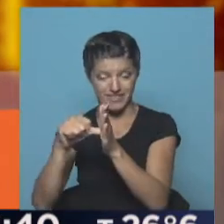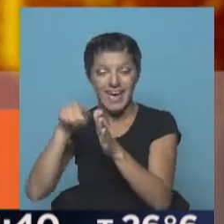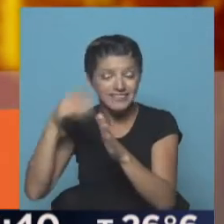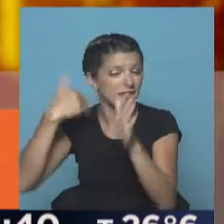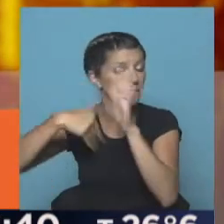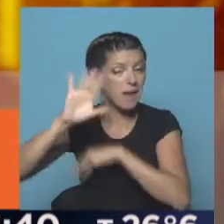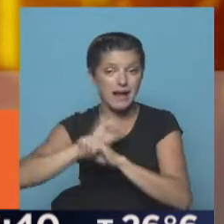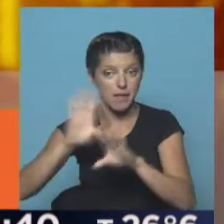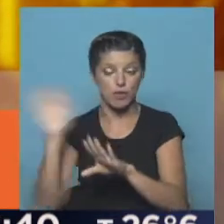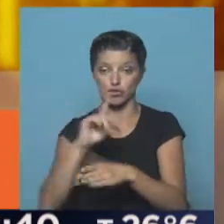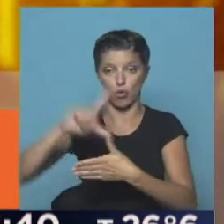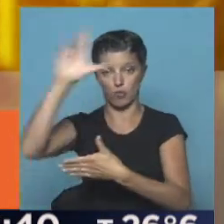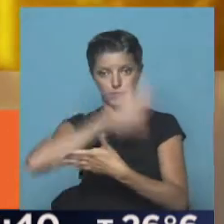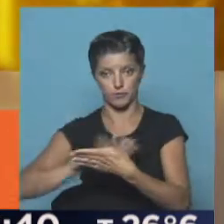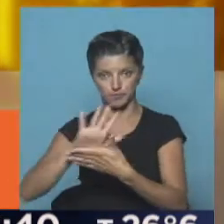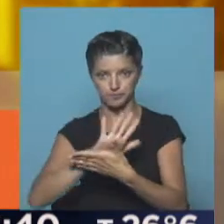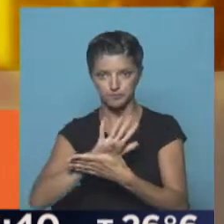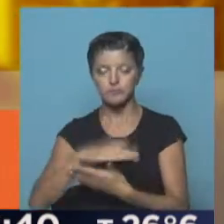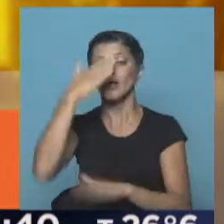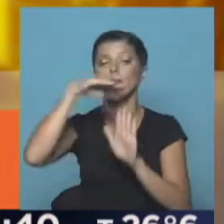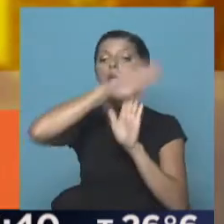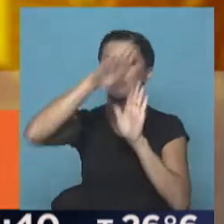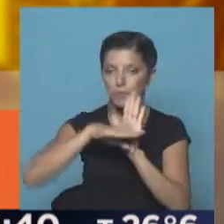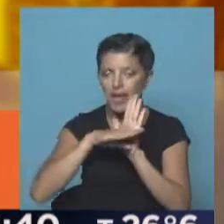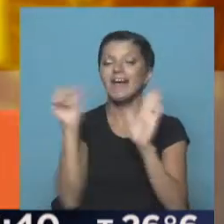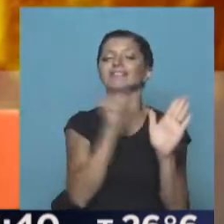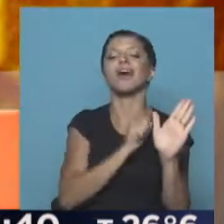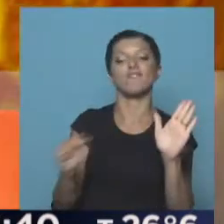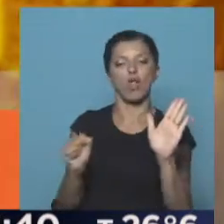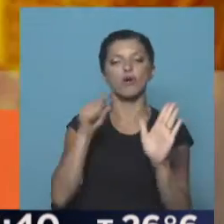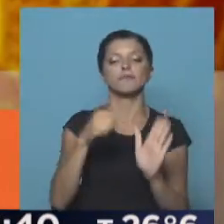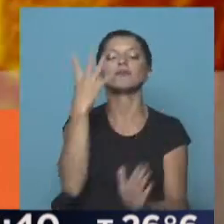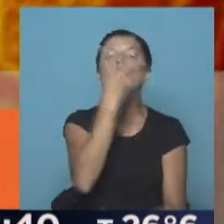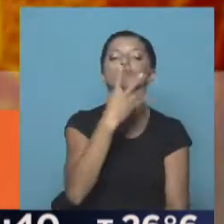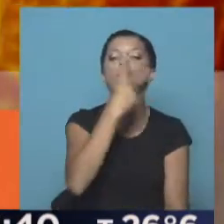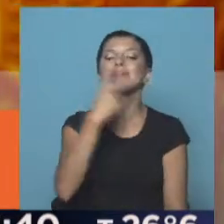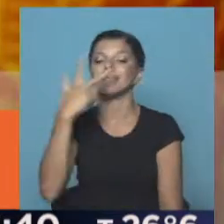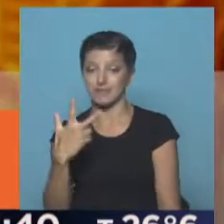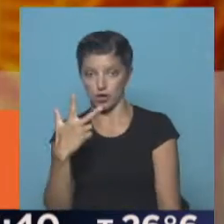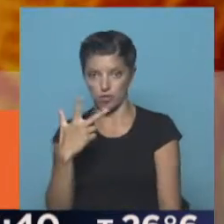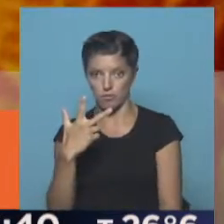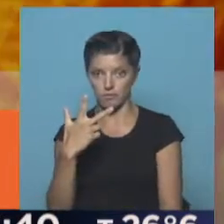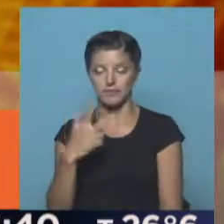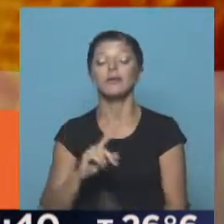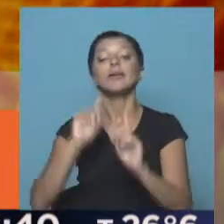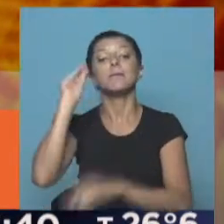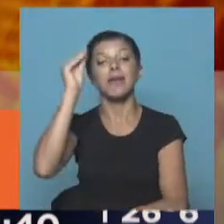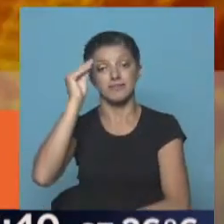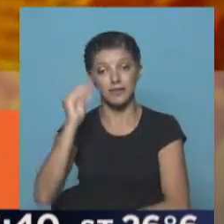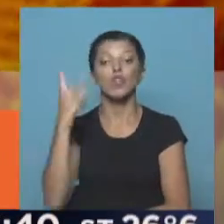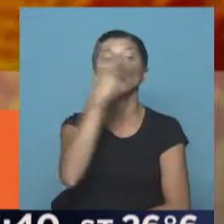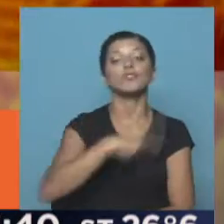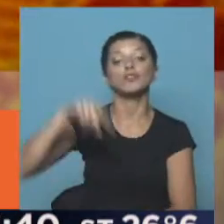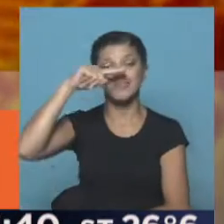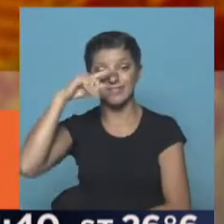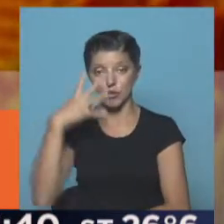alto de toda la región. Le sigue El Salvador con 425 y Brasil con